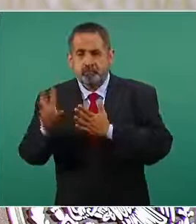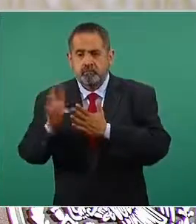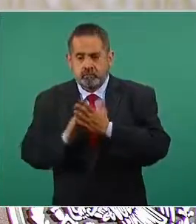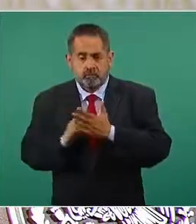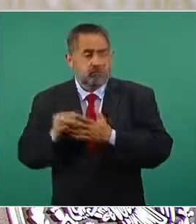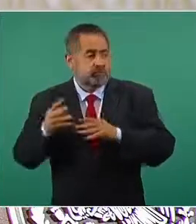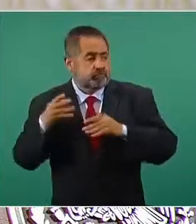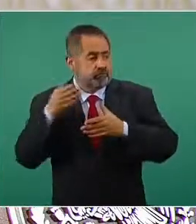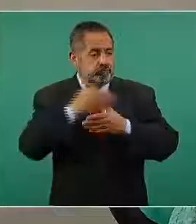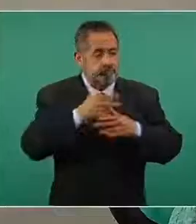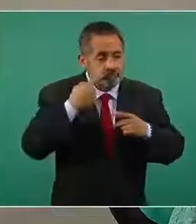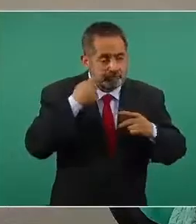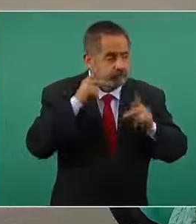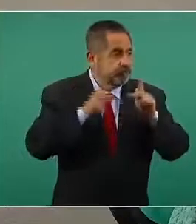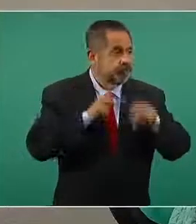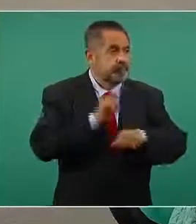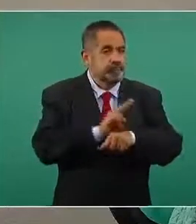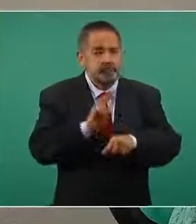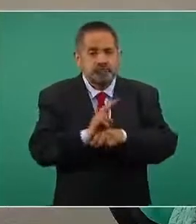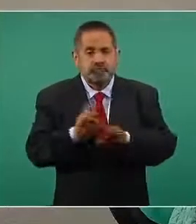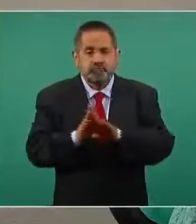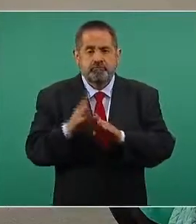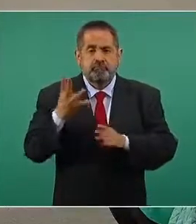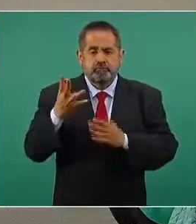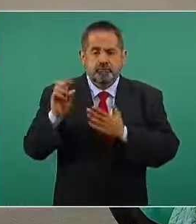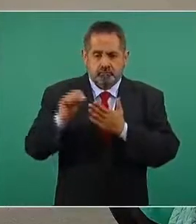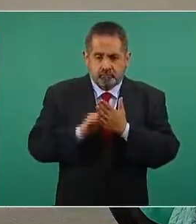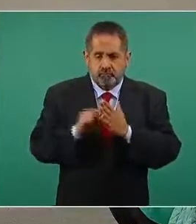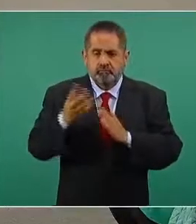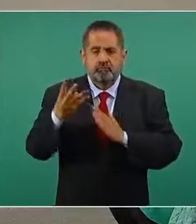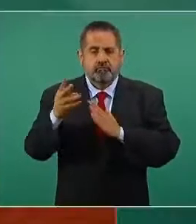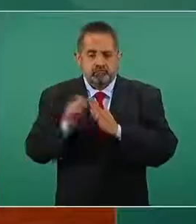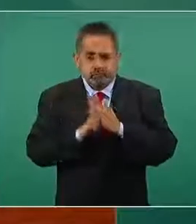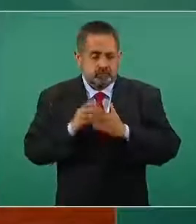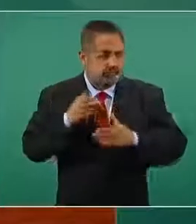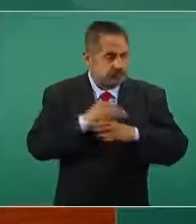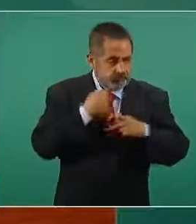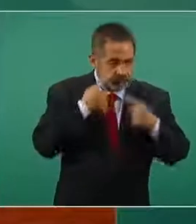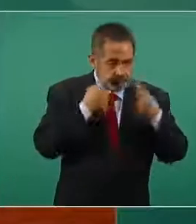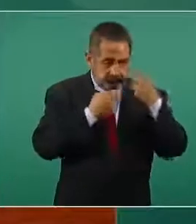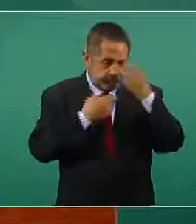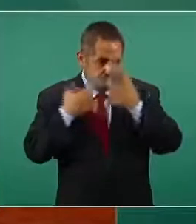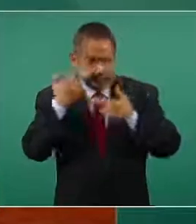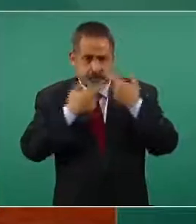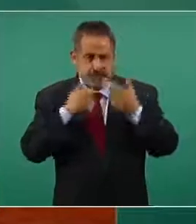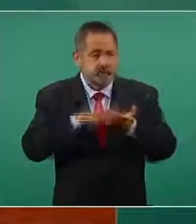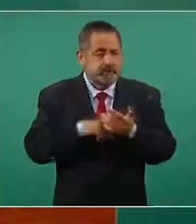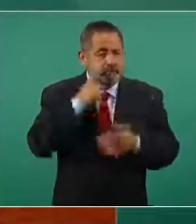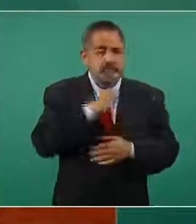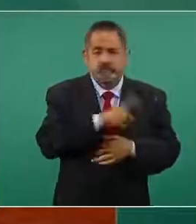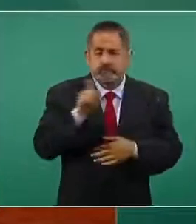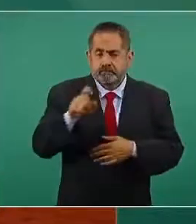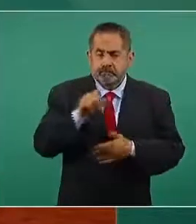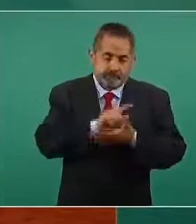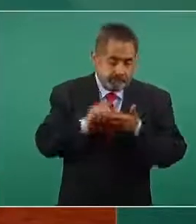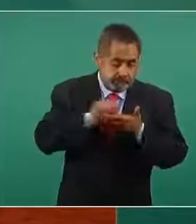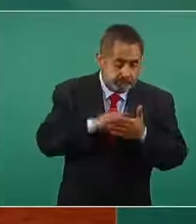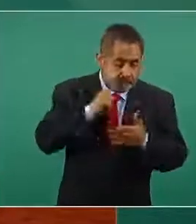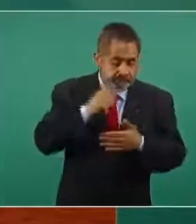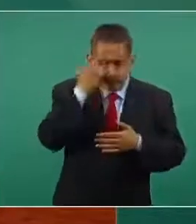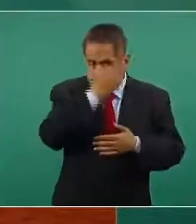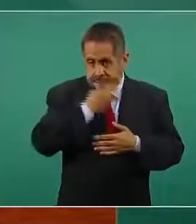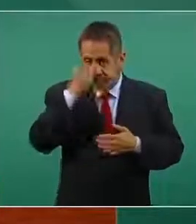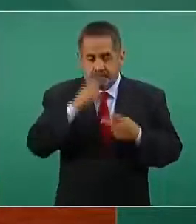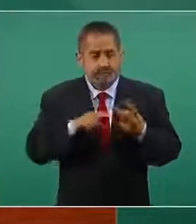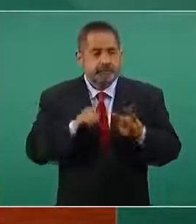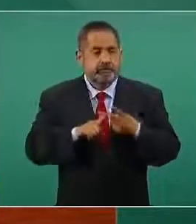a las actividades mineras, así como para hacer la revisión de la calidad del agua, reformular el